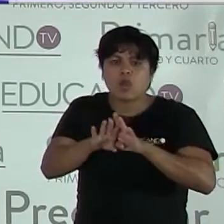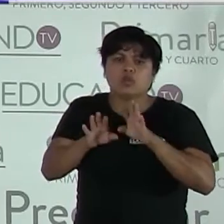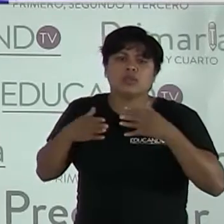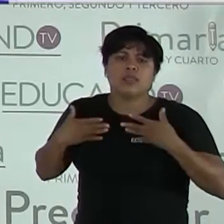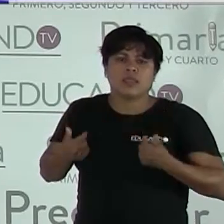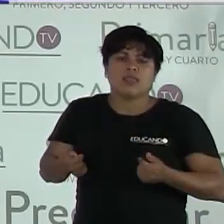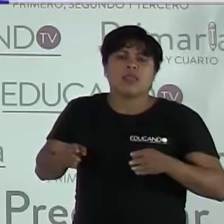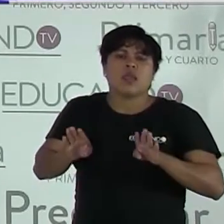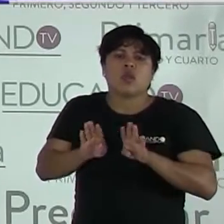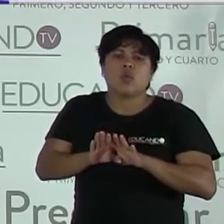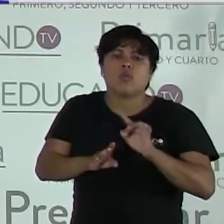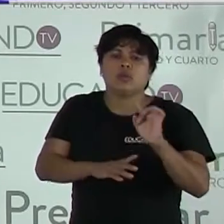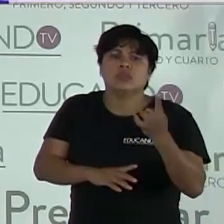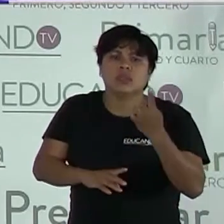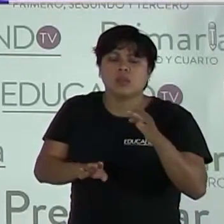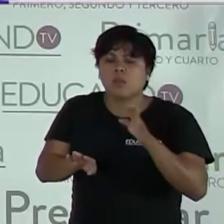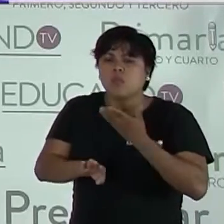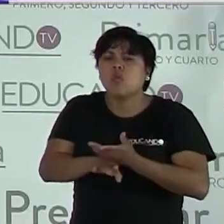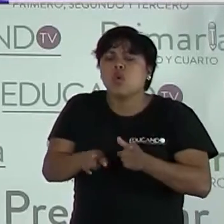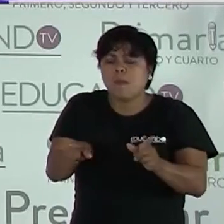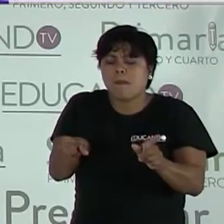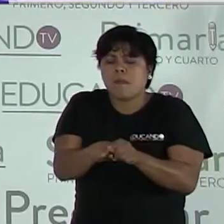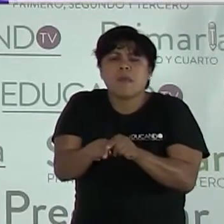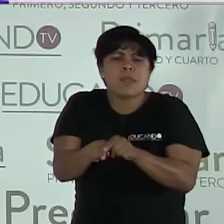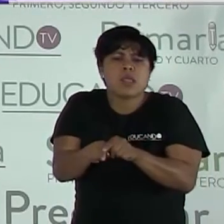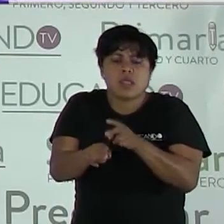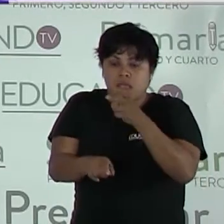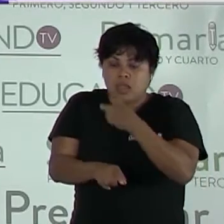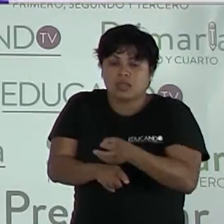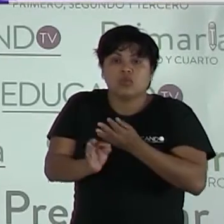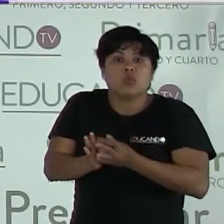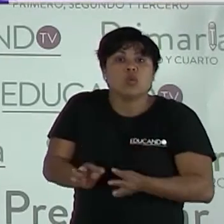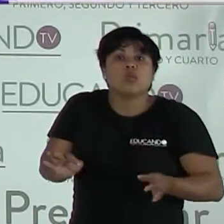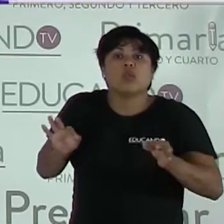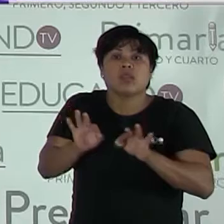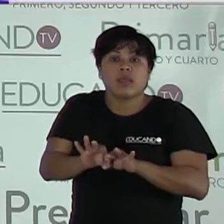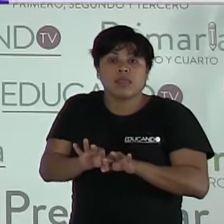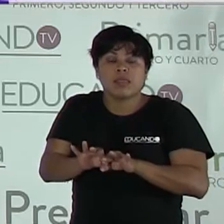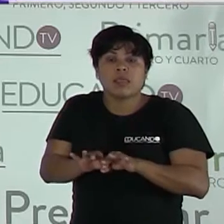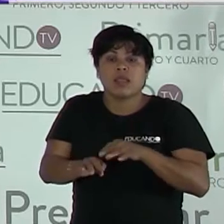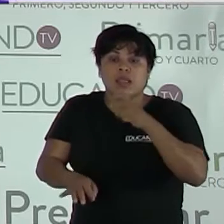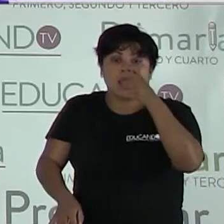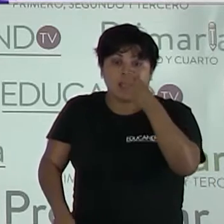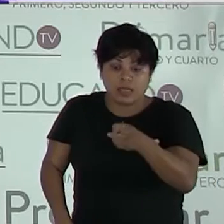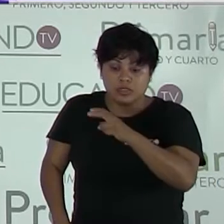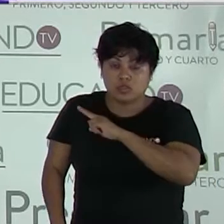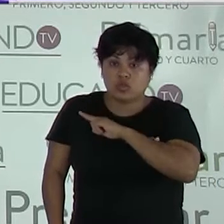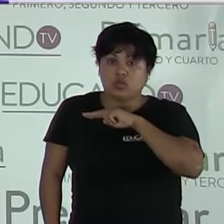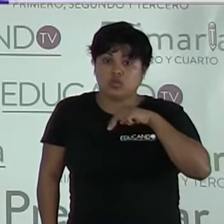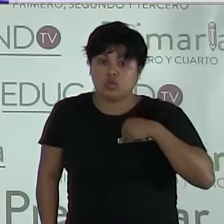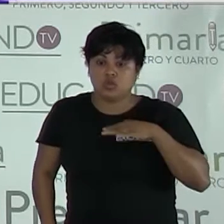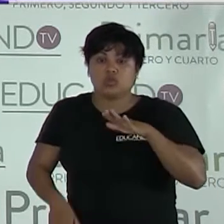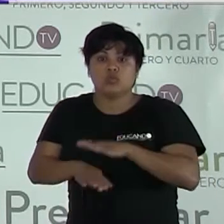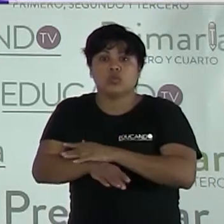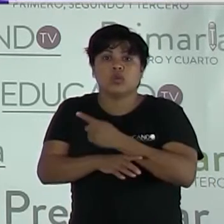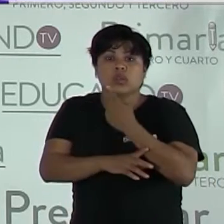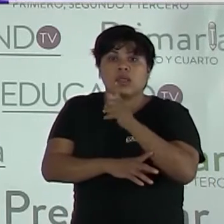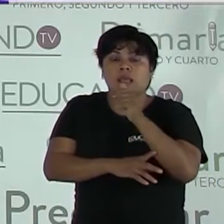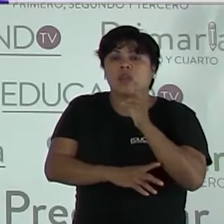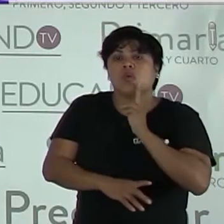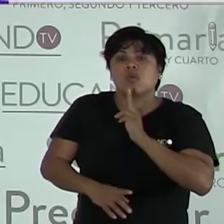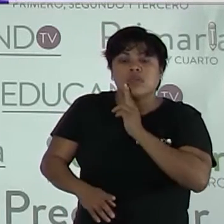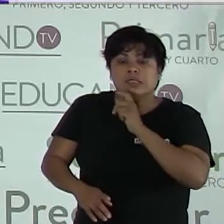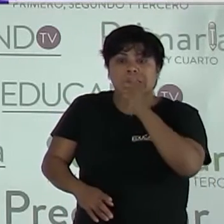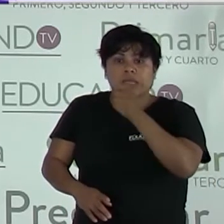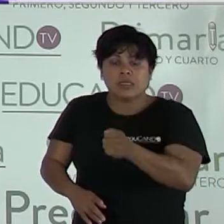a ser muy breve. Es muy importante que identifiquemos esta parte porque la